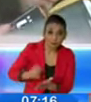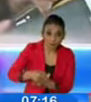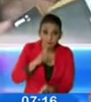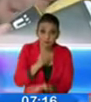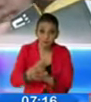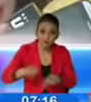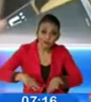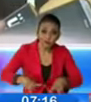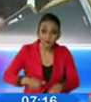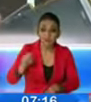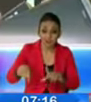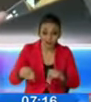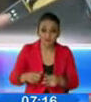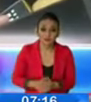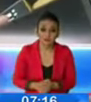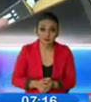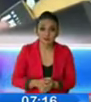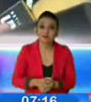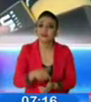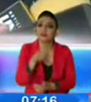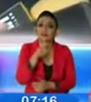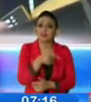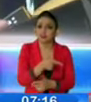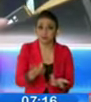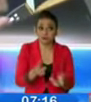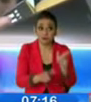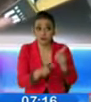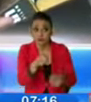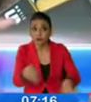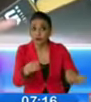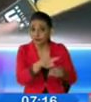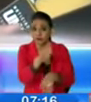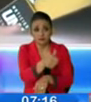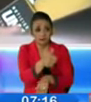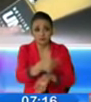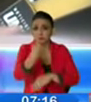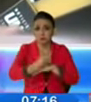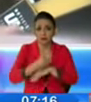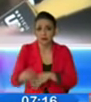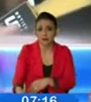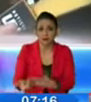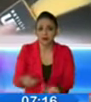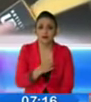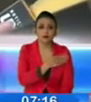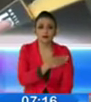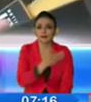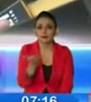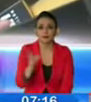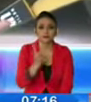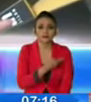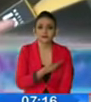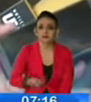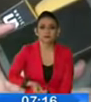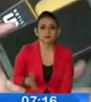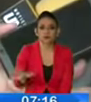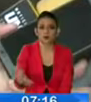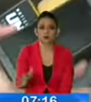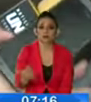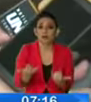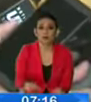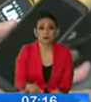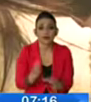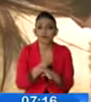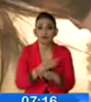corrupción, quiénes vamos a estar a la altura de las exigencias del pueblo ecuatoriano que le ha perdido la confianza al vicepresidente de la República que hoy no